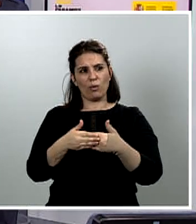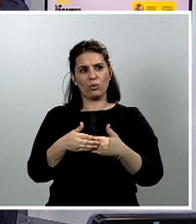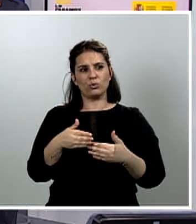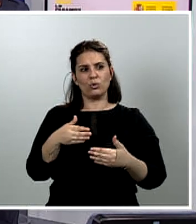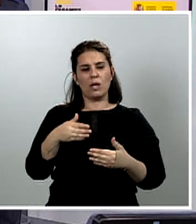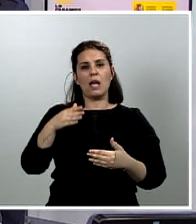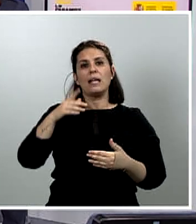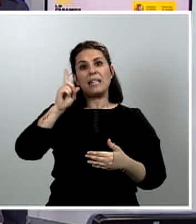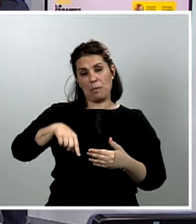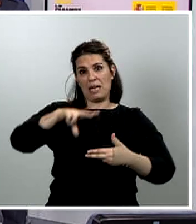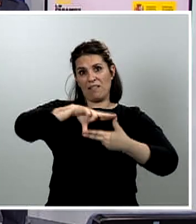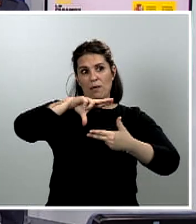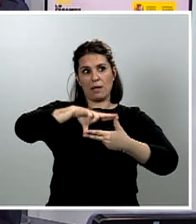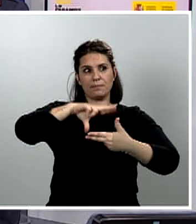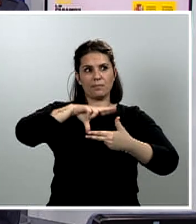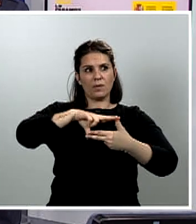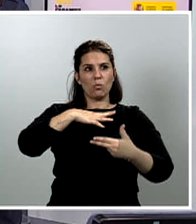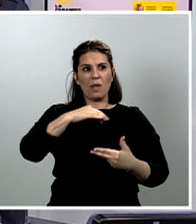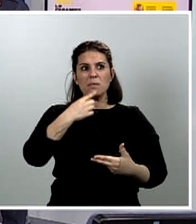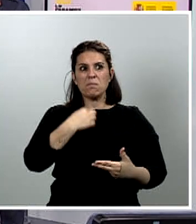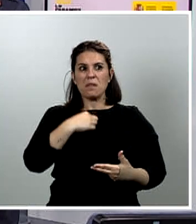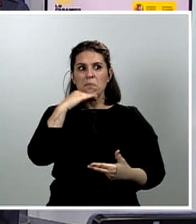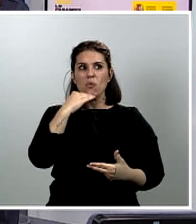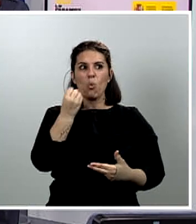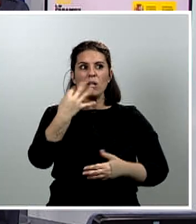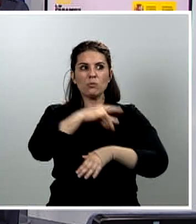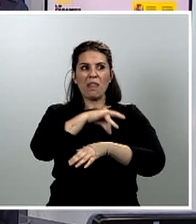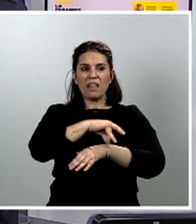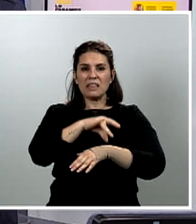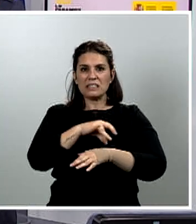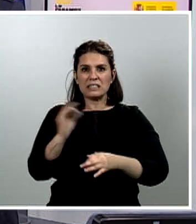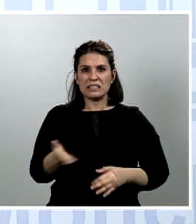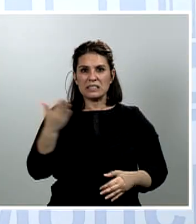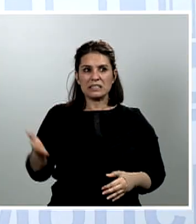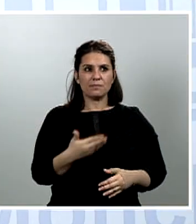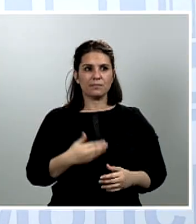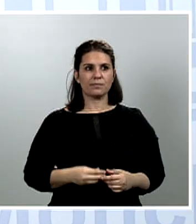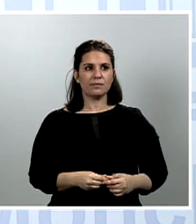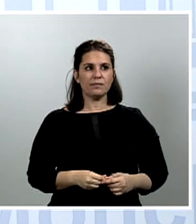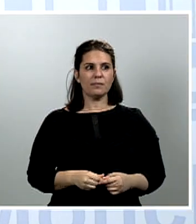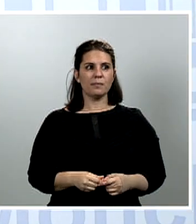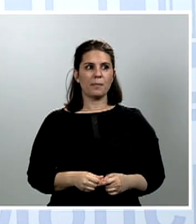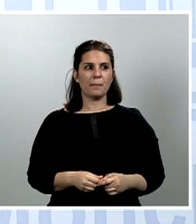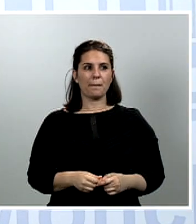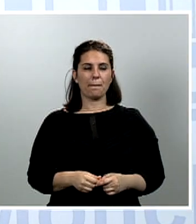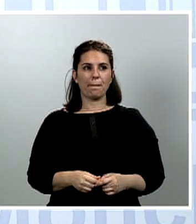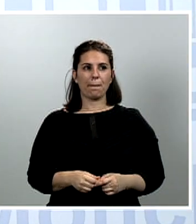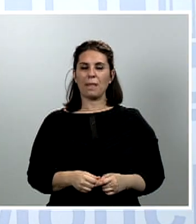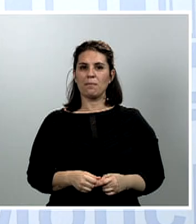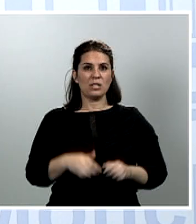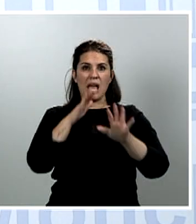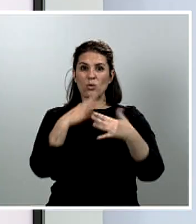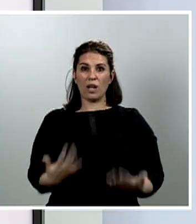Si también puede aportar alguna cifra de cuántos pacientes han pasado por ellos. Pues no se lo puedo actualizar porque no conozco